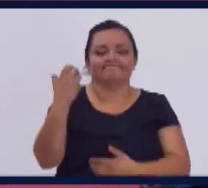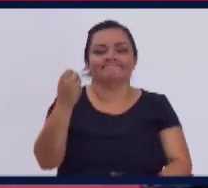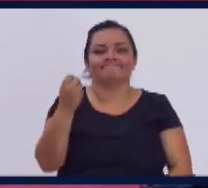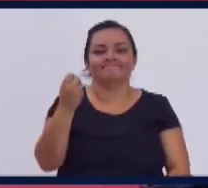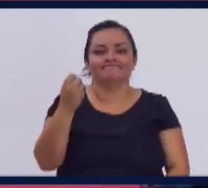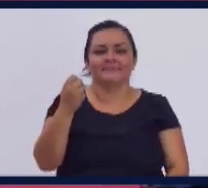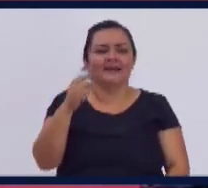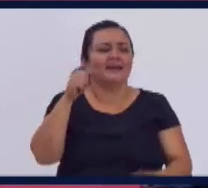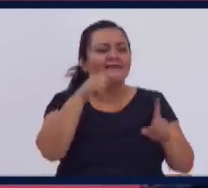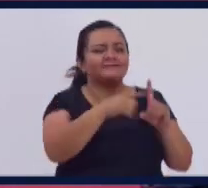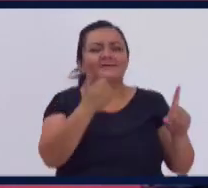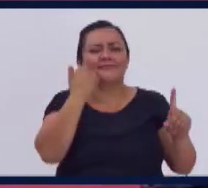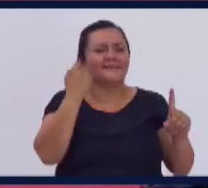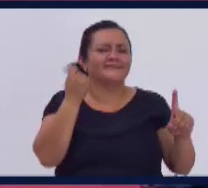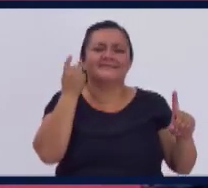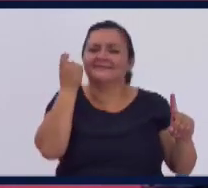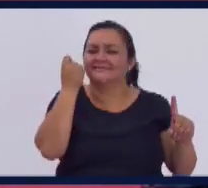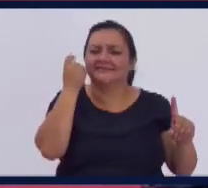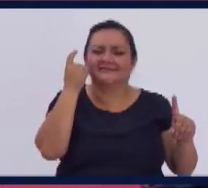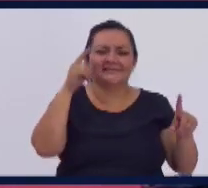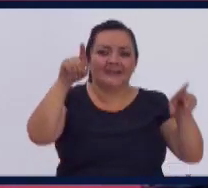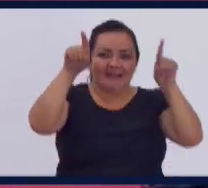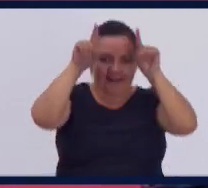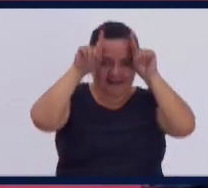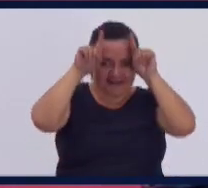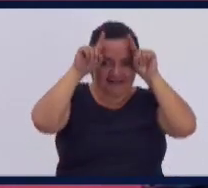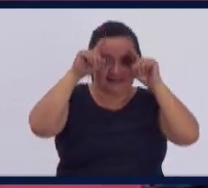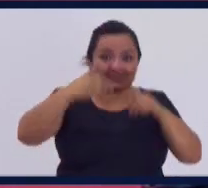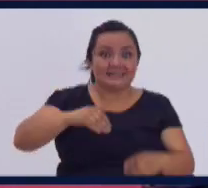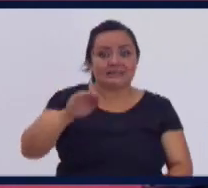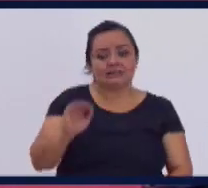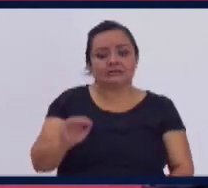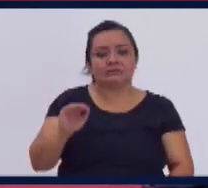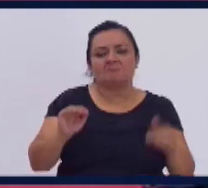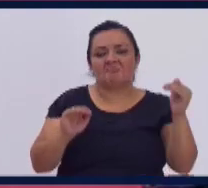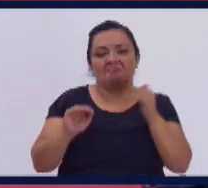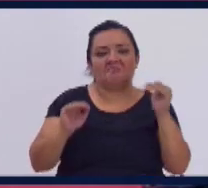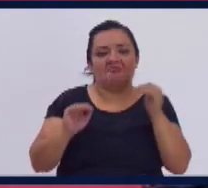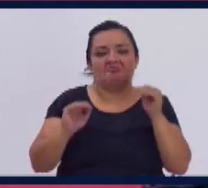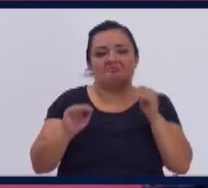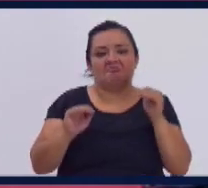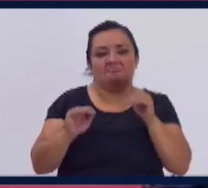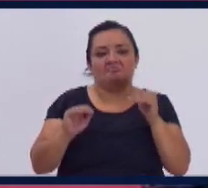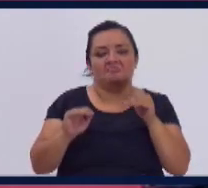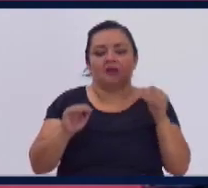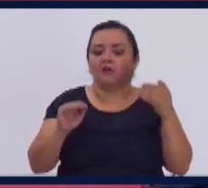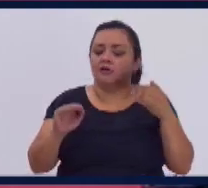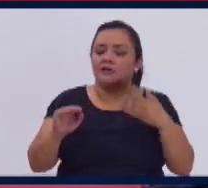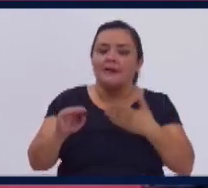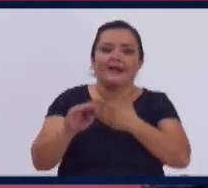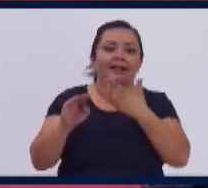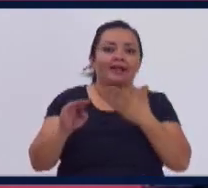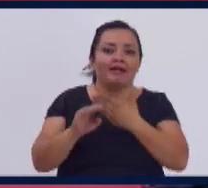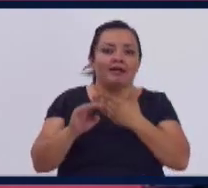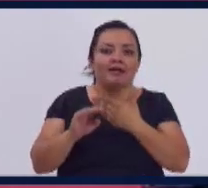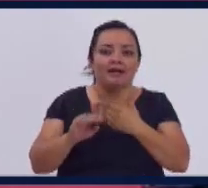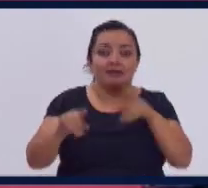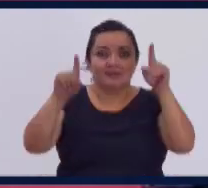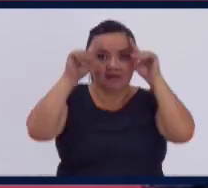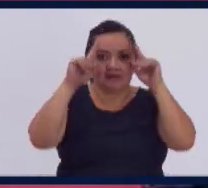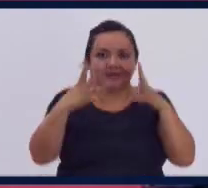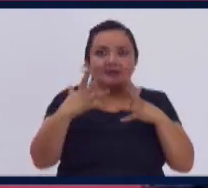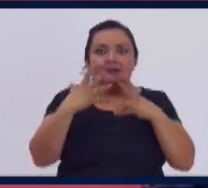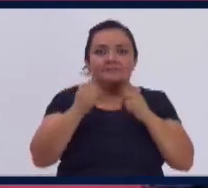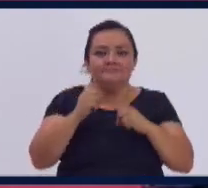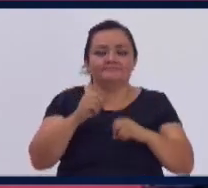Este muchacho no entiende que Satanás lo enojó chiquito, Satanás lo trastocó su familia, Satanás logró que sus